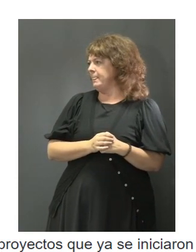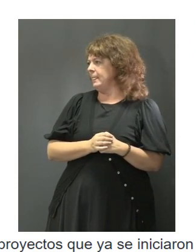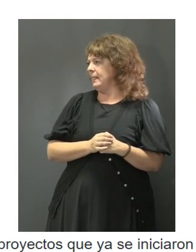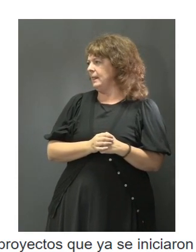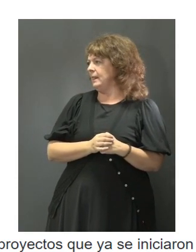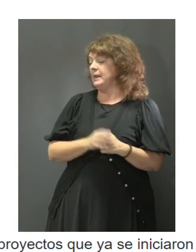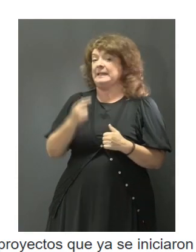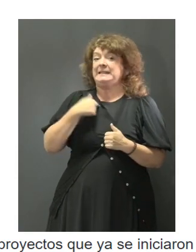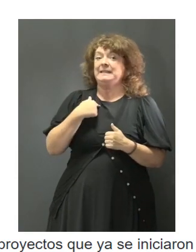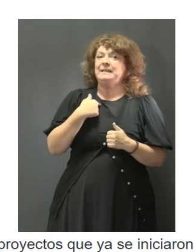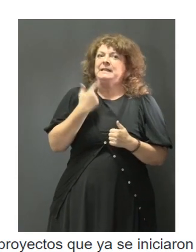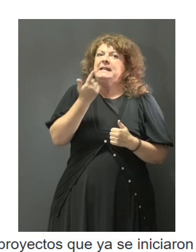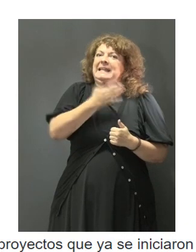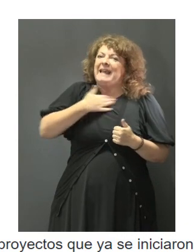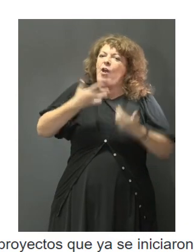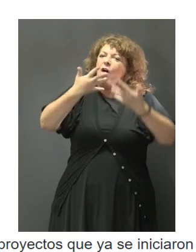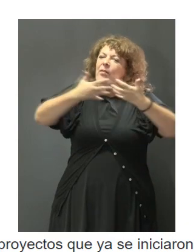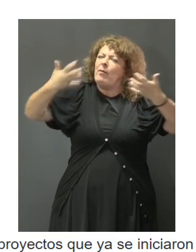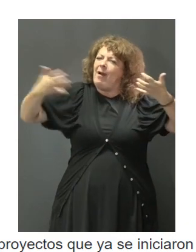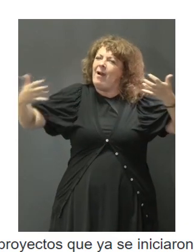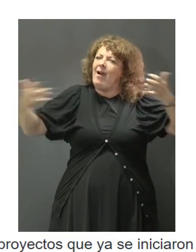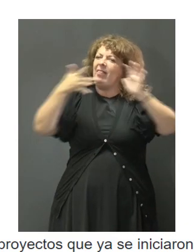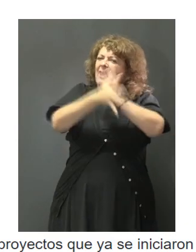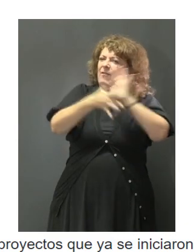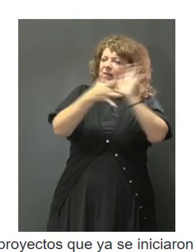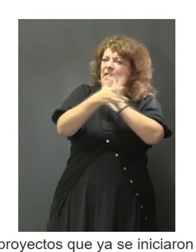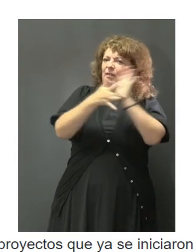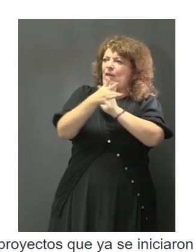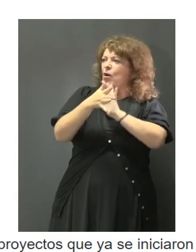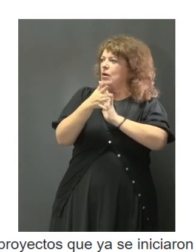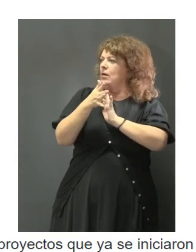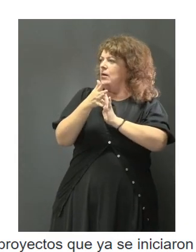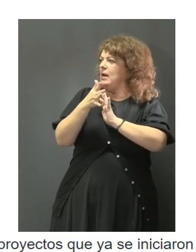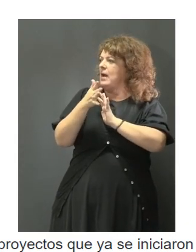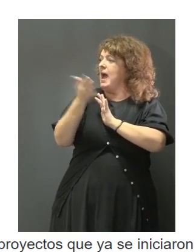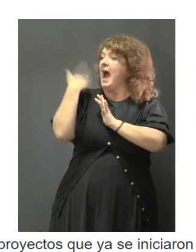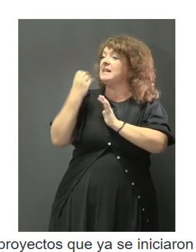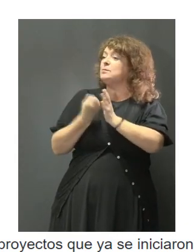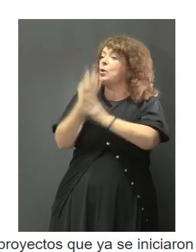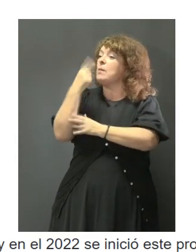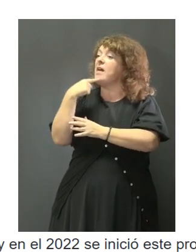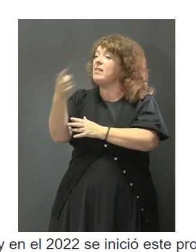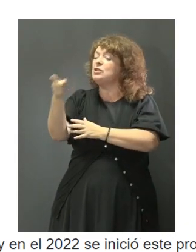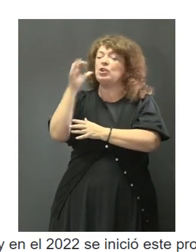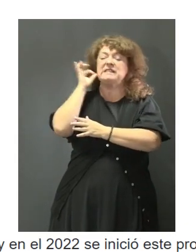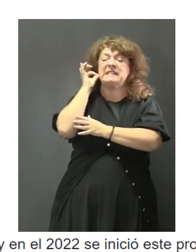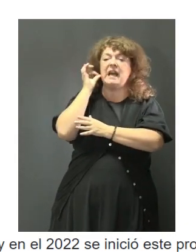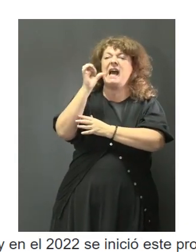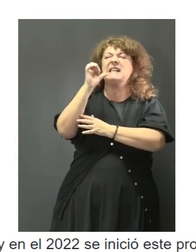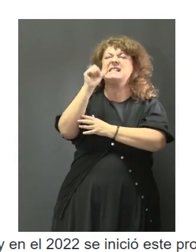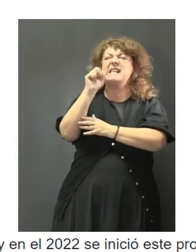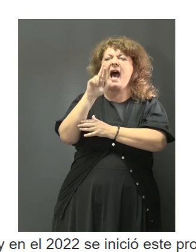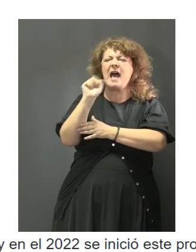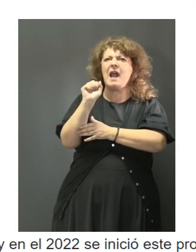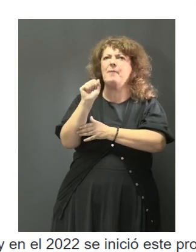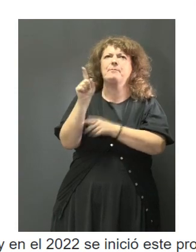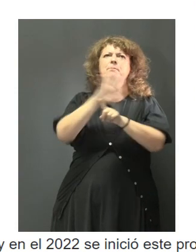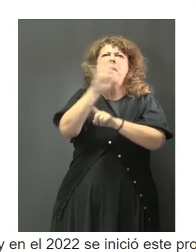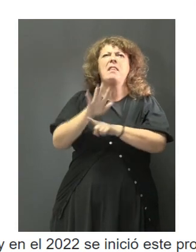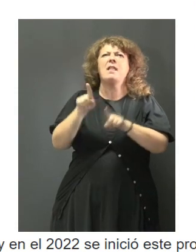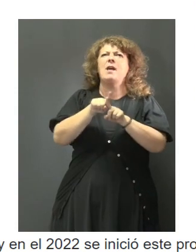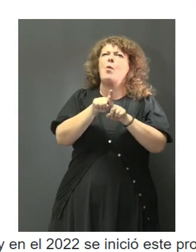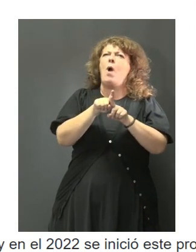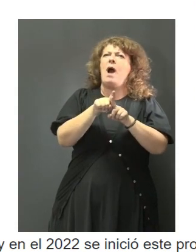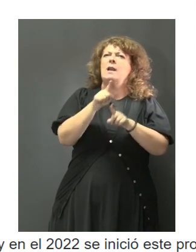Voy a aportar una definición, aparte de la que nos comentaba Sara, que efectivamente la soledad no depende